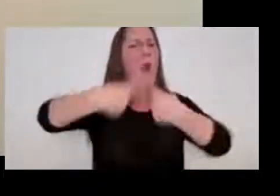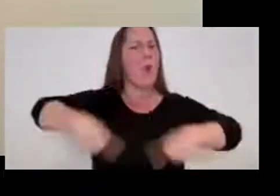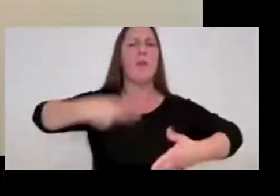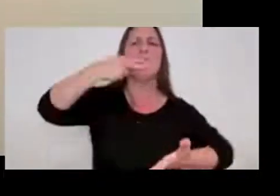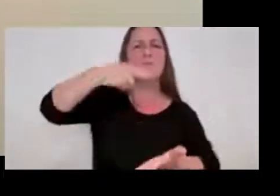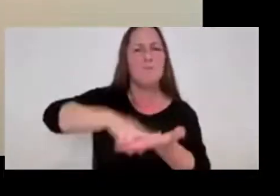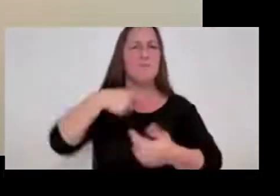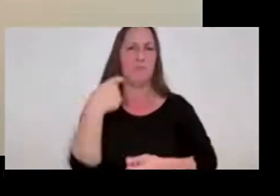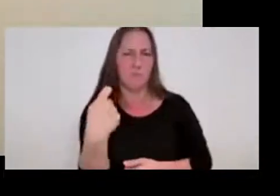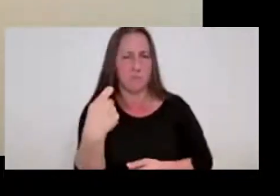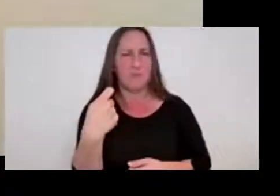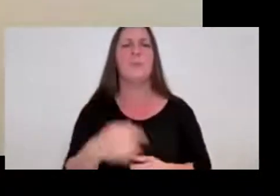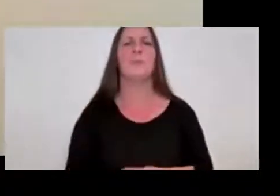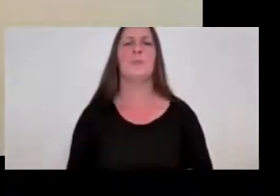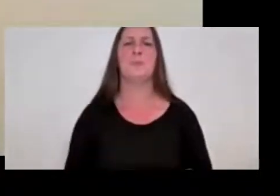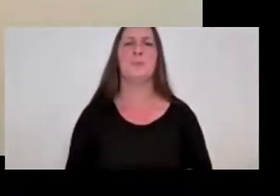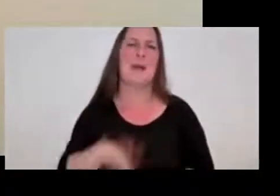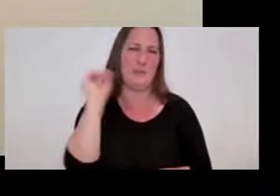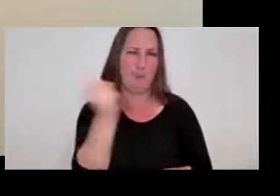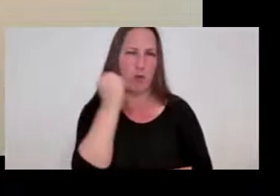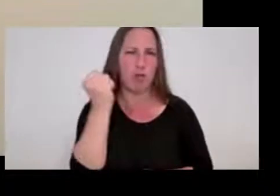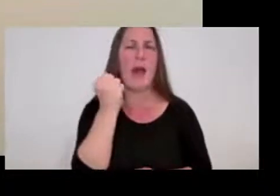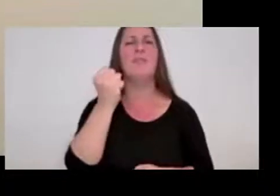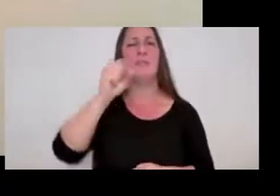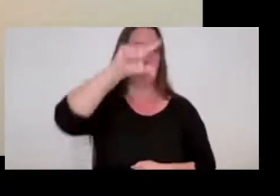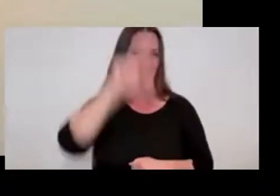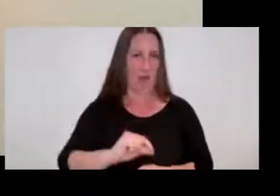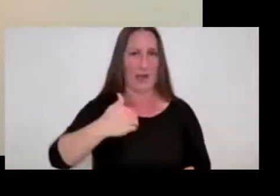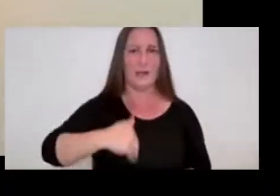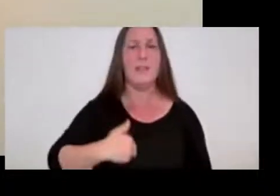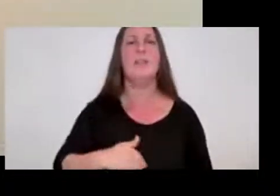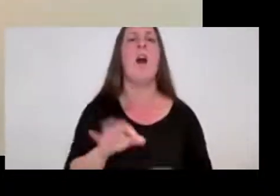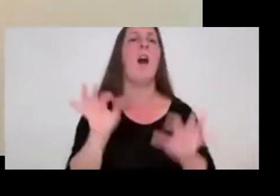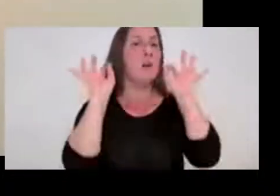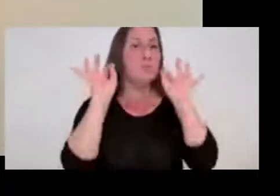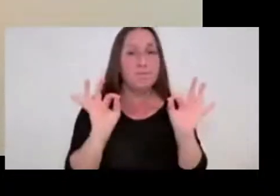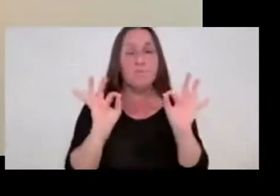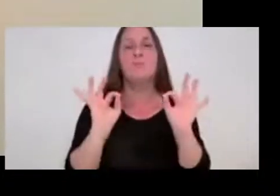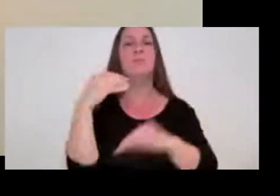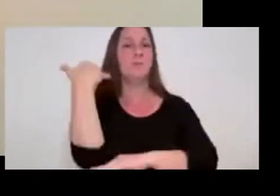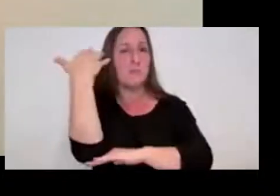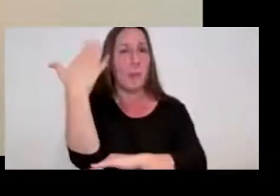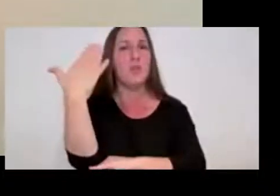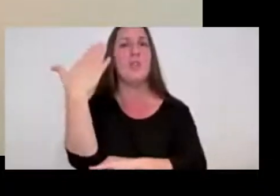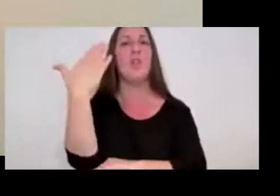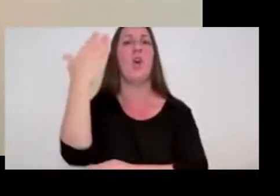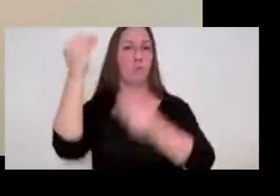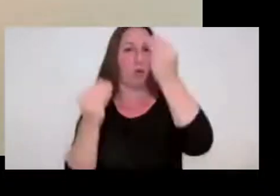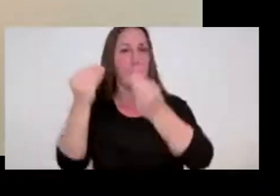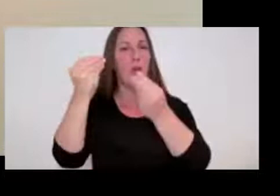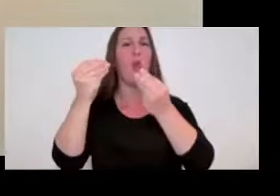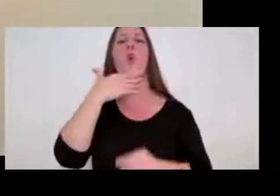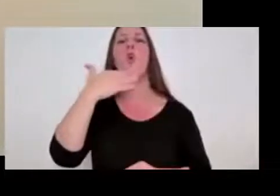más relevantes en el ámbito nacional, y luego vamos a contar con la exposición del contador José Luis